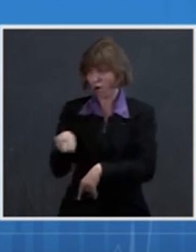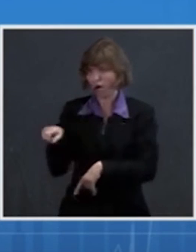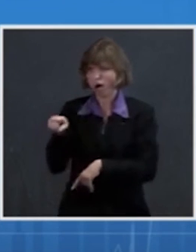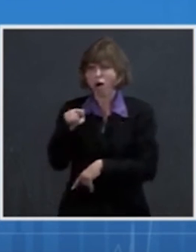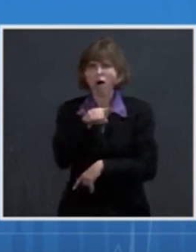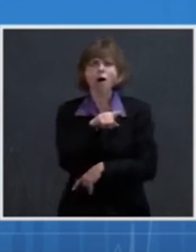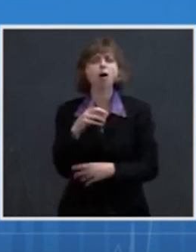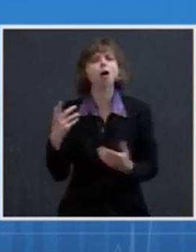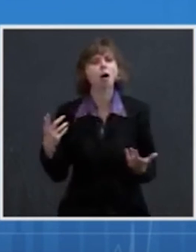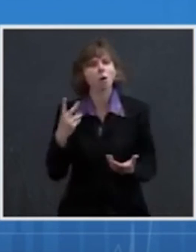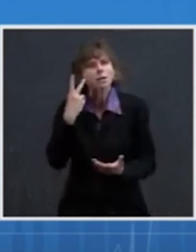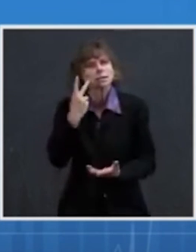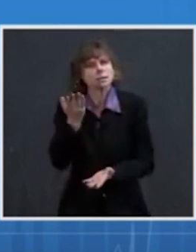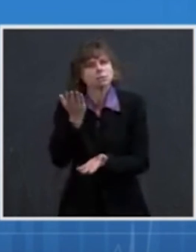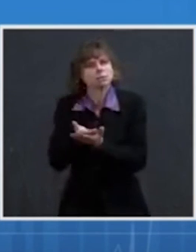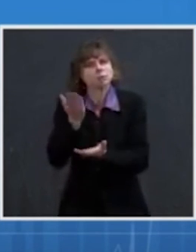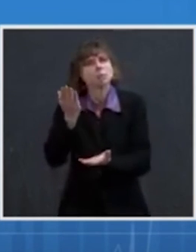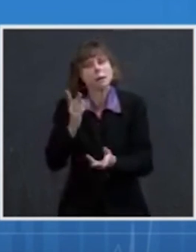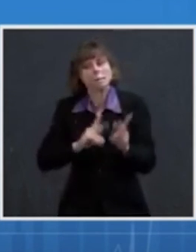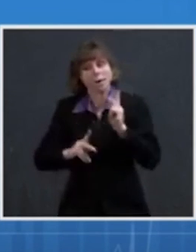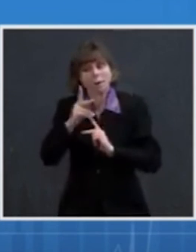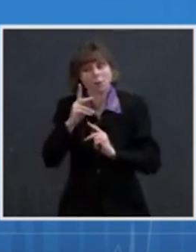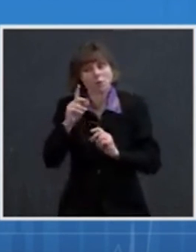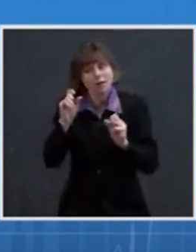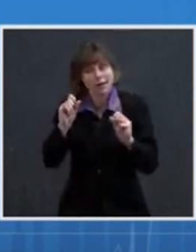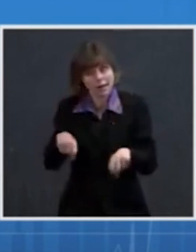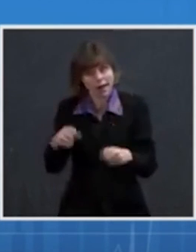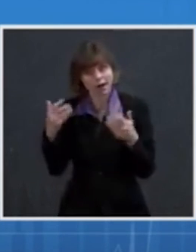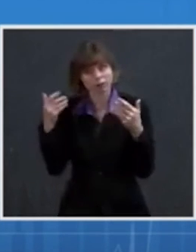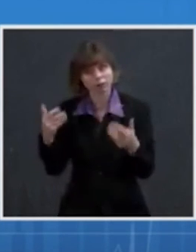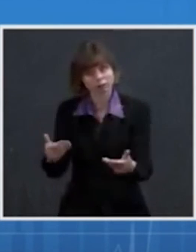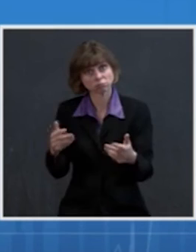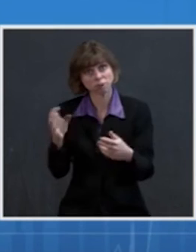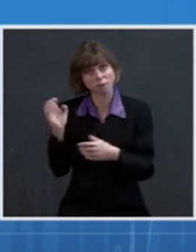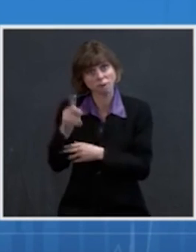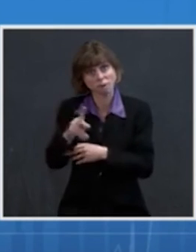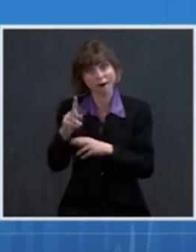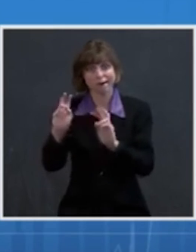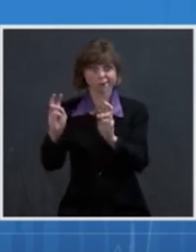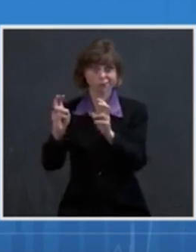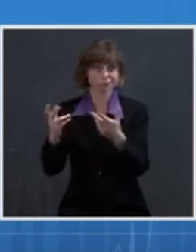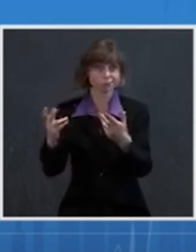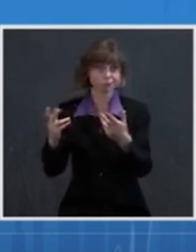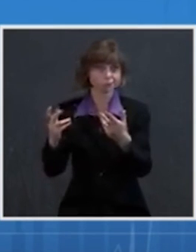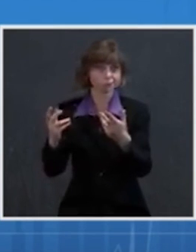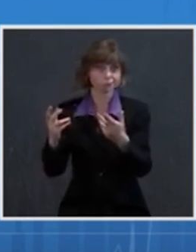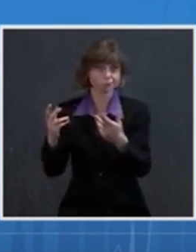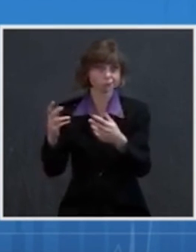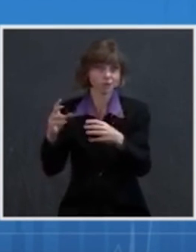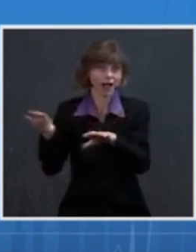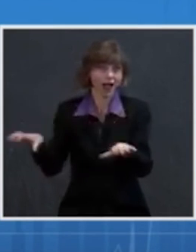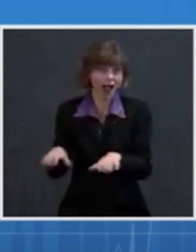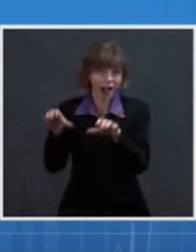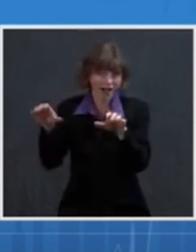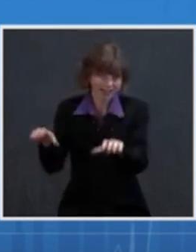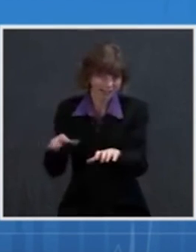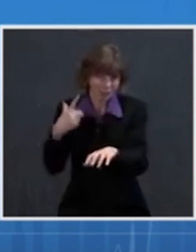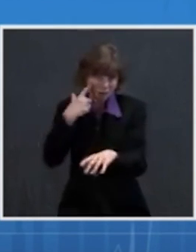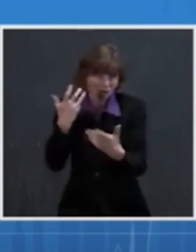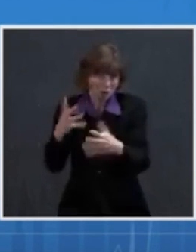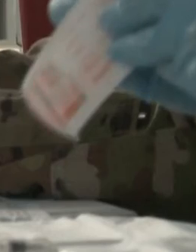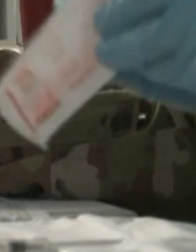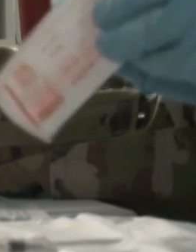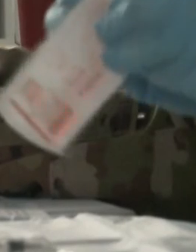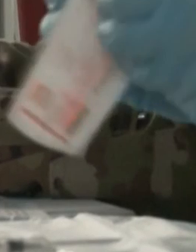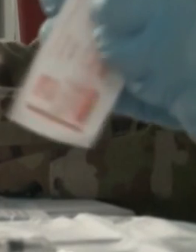algunas actividades que las personas completamente vacunadas pueden reanudar con un bajo riesgo para sí mismas una de las recomendaciones